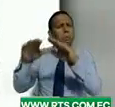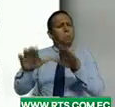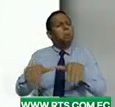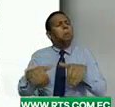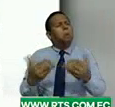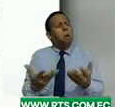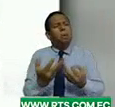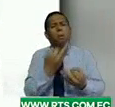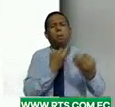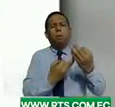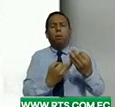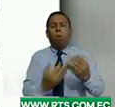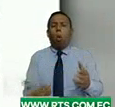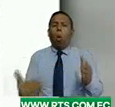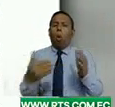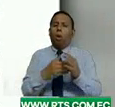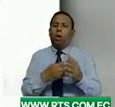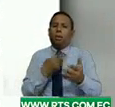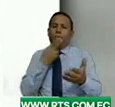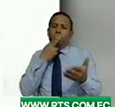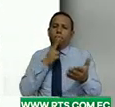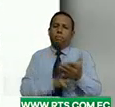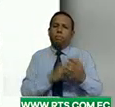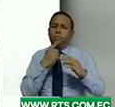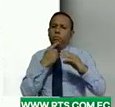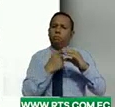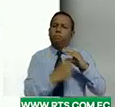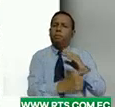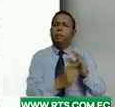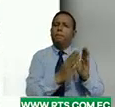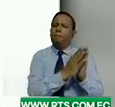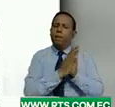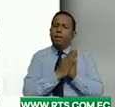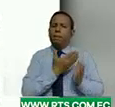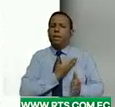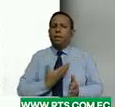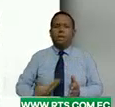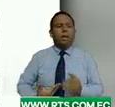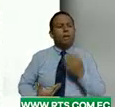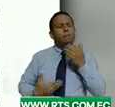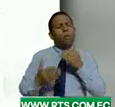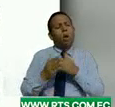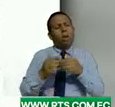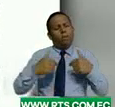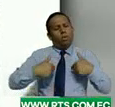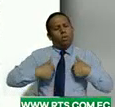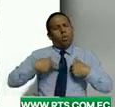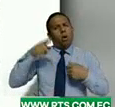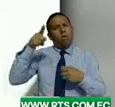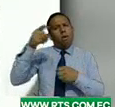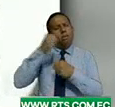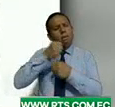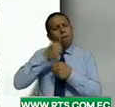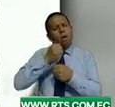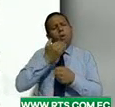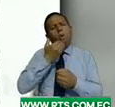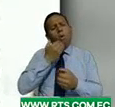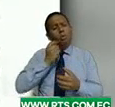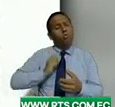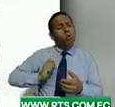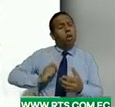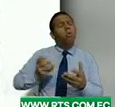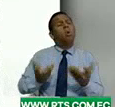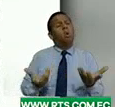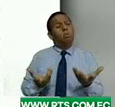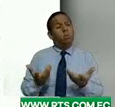eso solicita aclarar algunos aspectos legales, como por ejemplo bajo qué régimen laboral ejercerá sus funciones, si lo hará bajo una misión